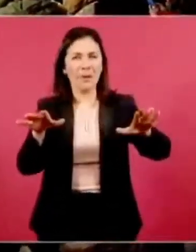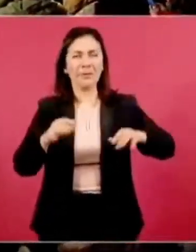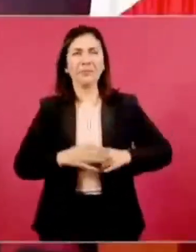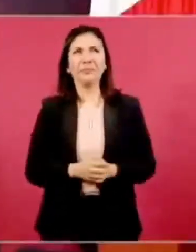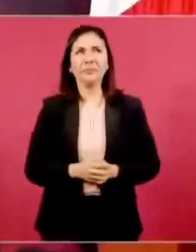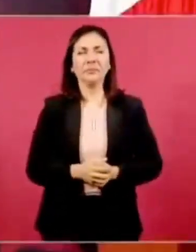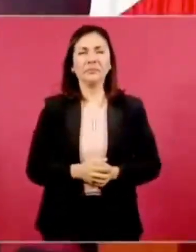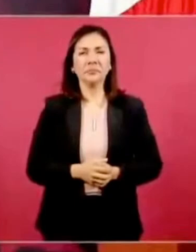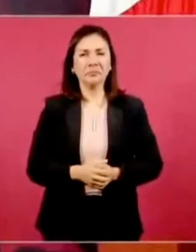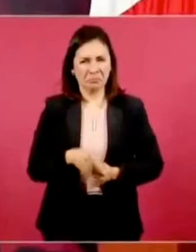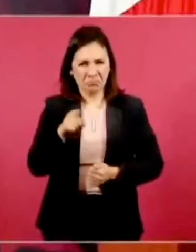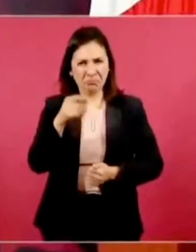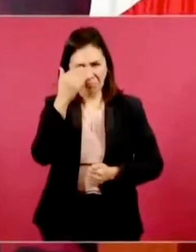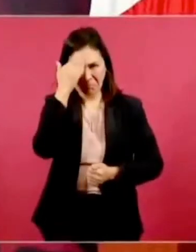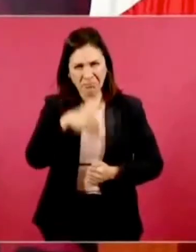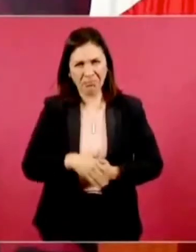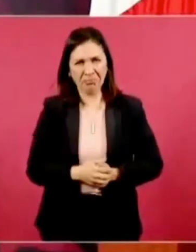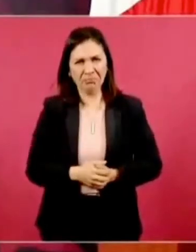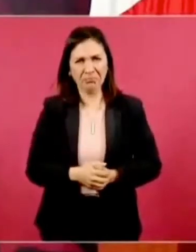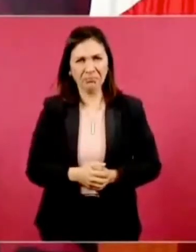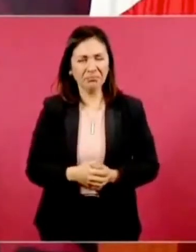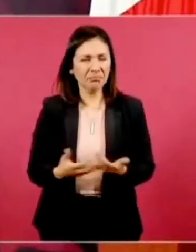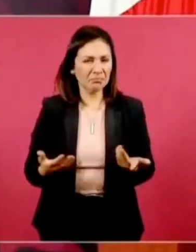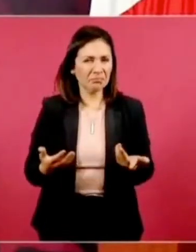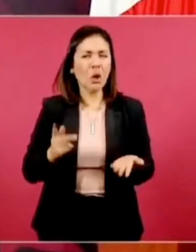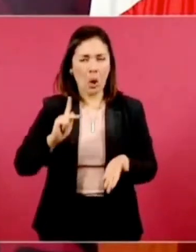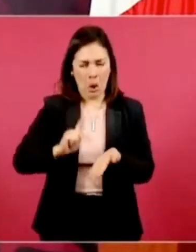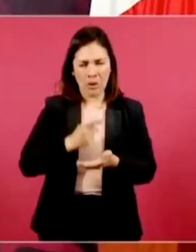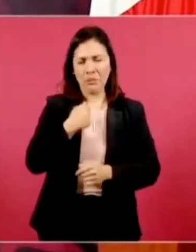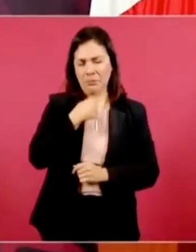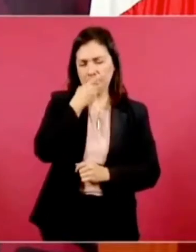¿Saben? Lo repito.